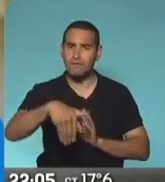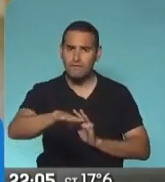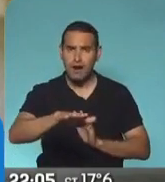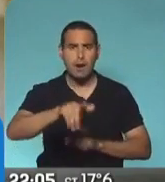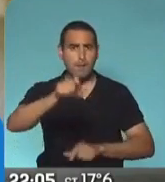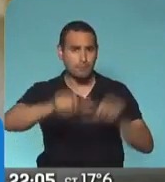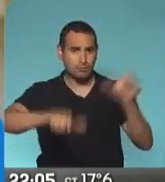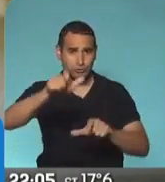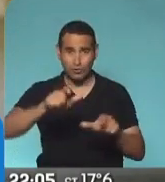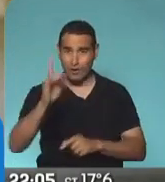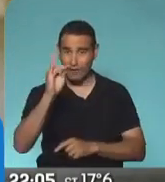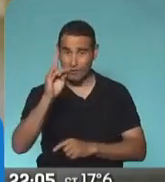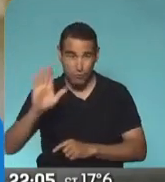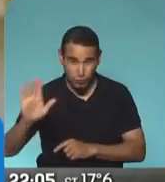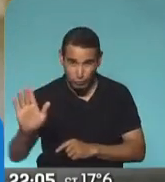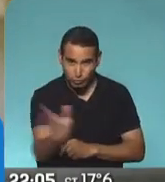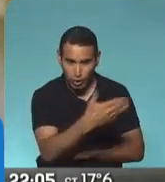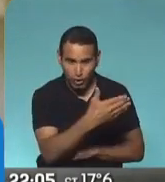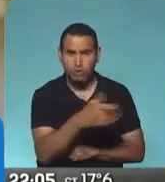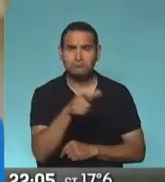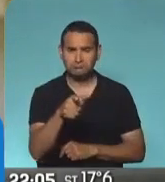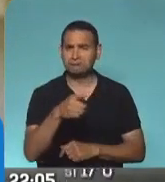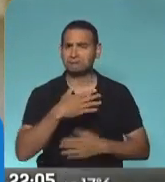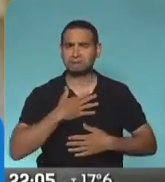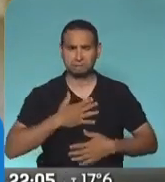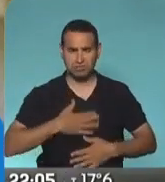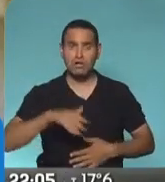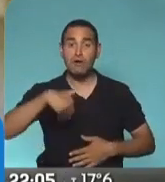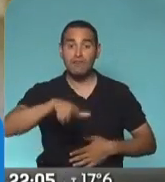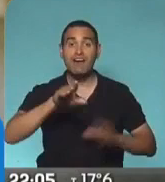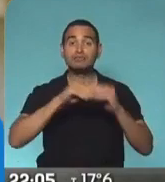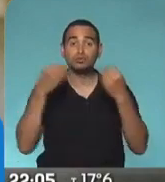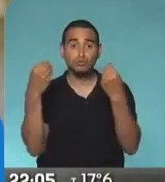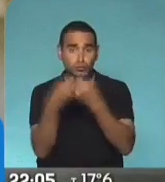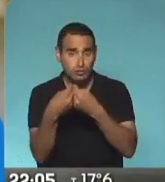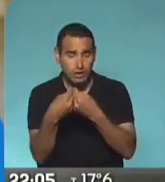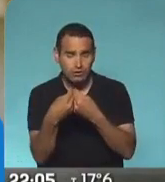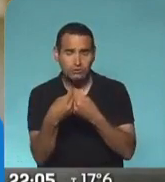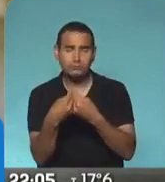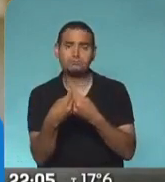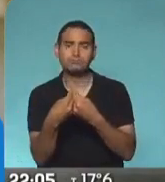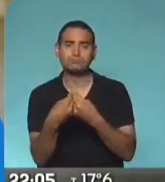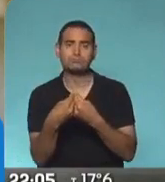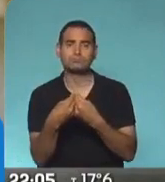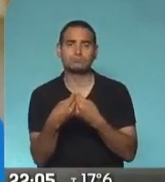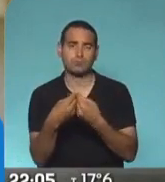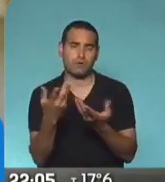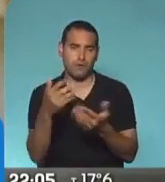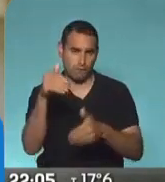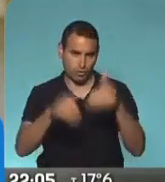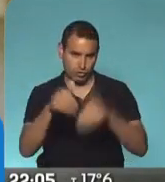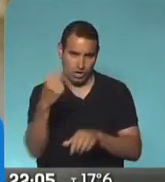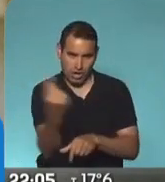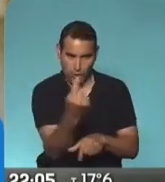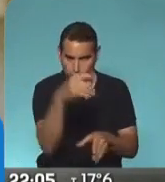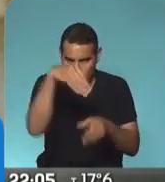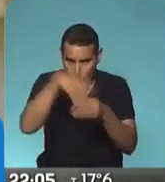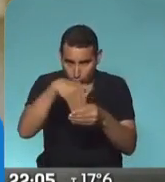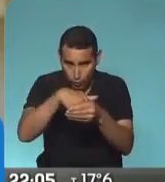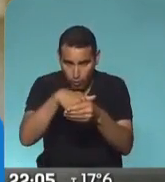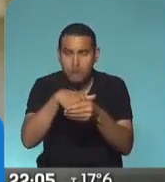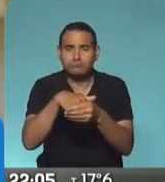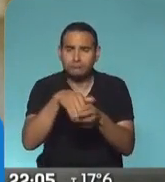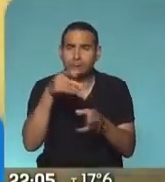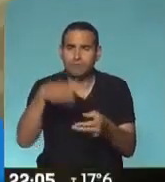los bolivianos que el resultado que vayamos a tener de nuestro voto en las urnas